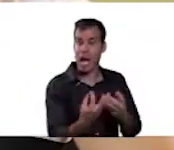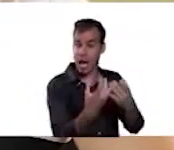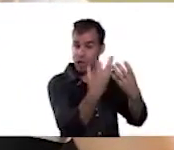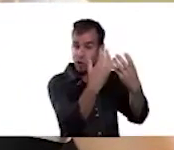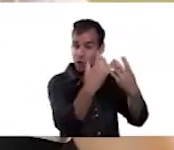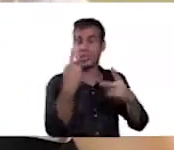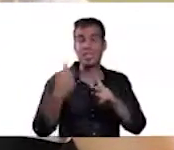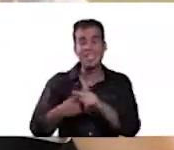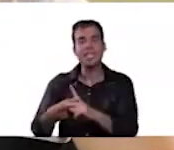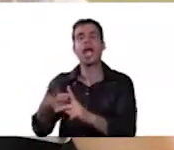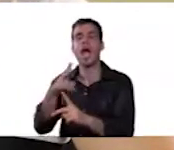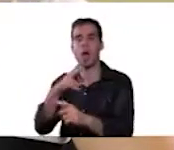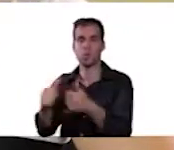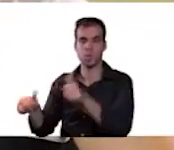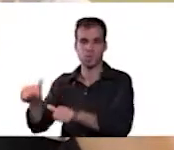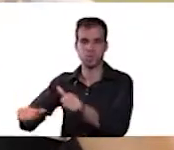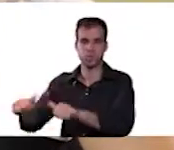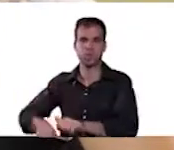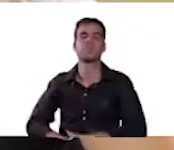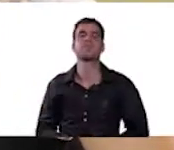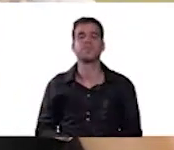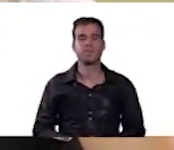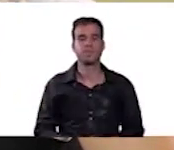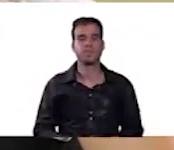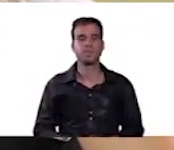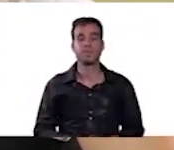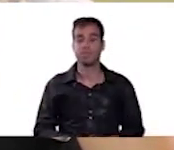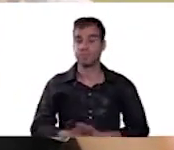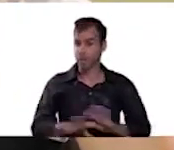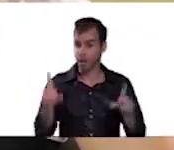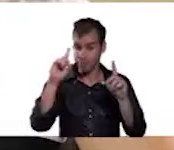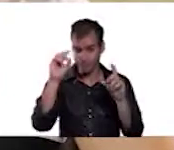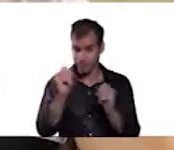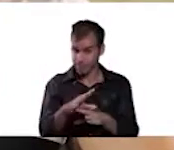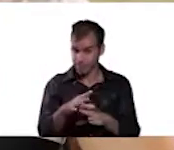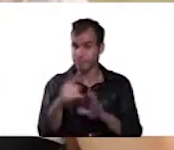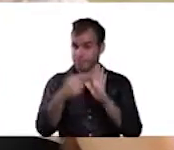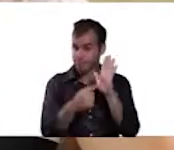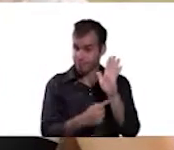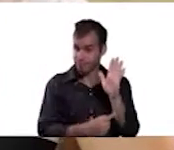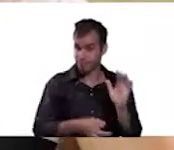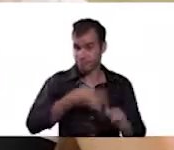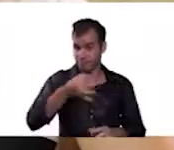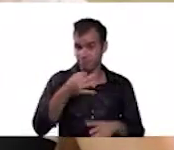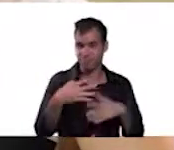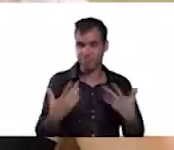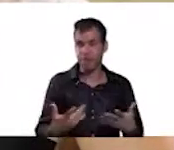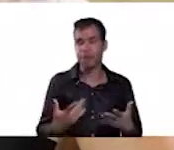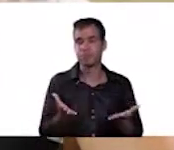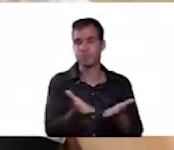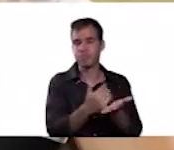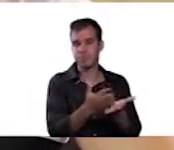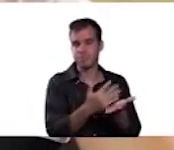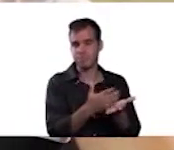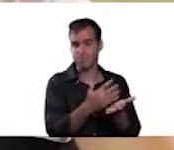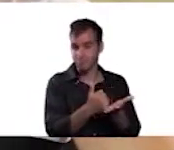en disolución acuosa. Hecho todas las aclaraciones pertinentes, les voy a decir las páginas del libro de texto donde